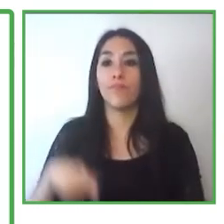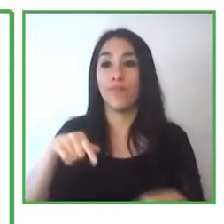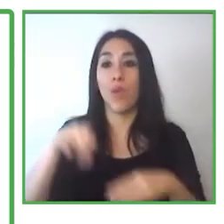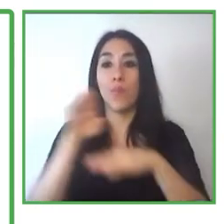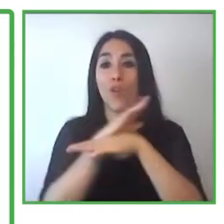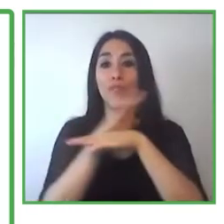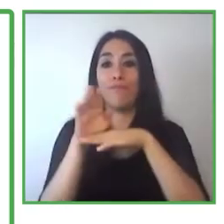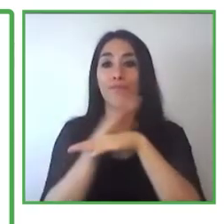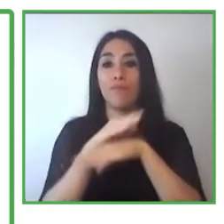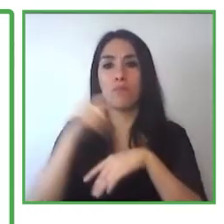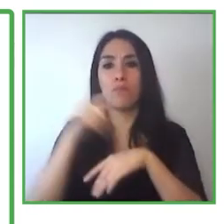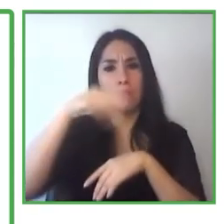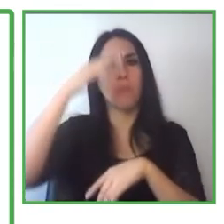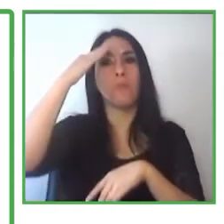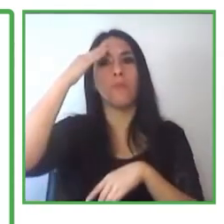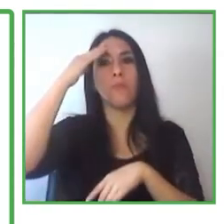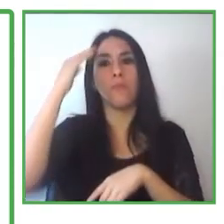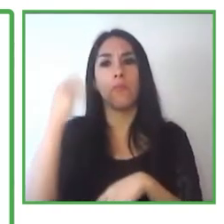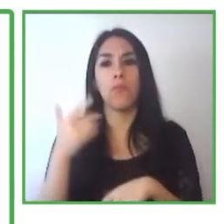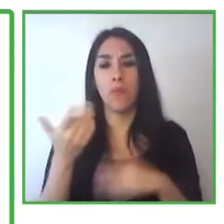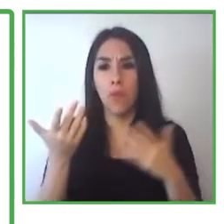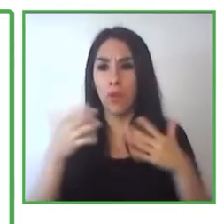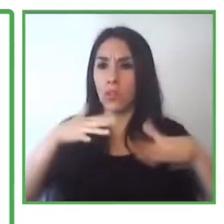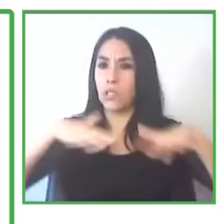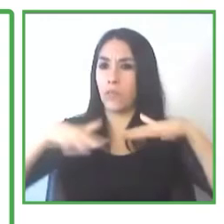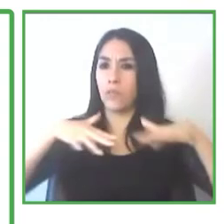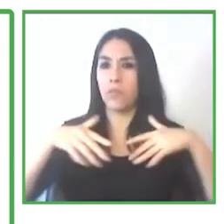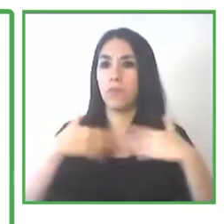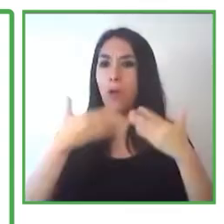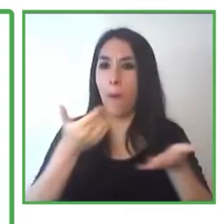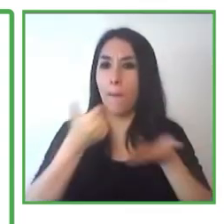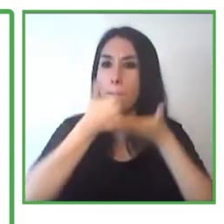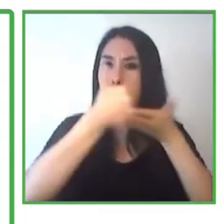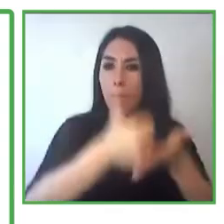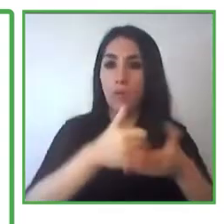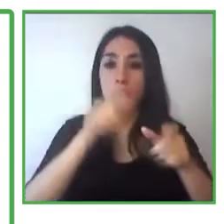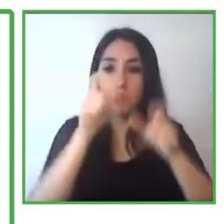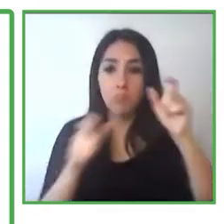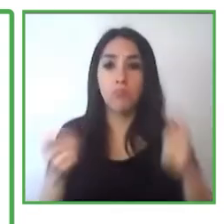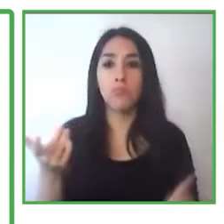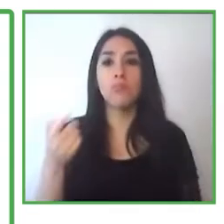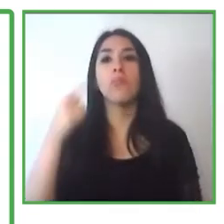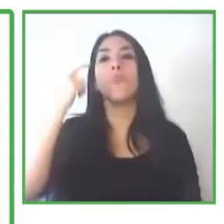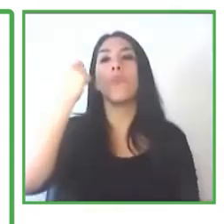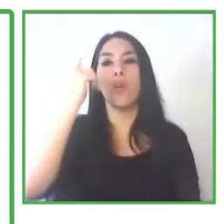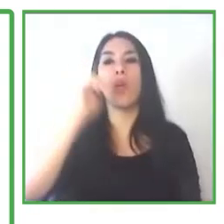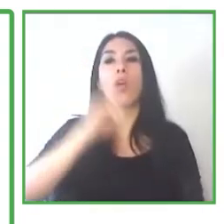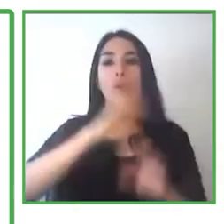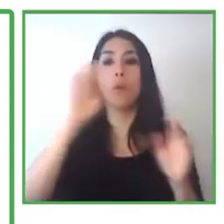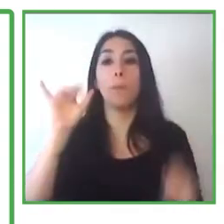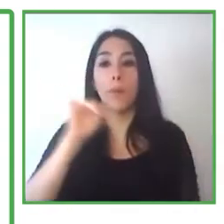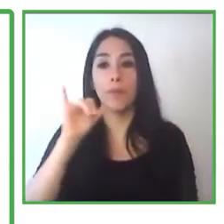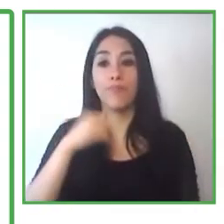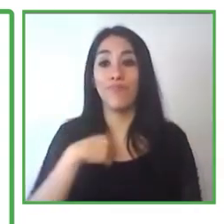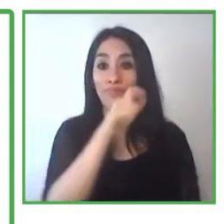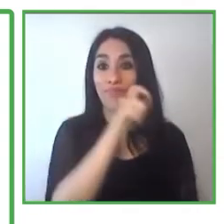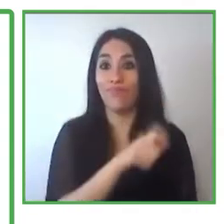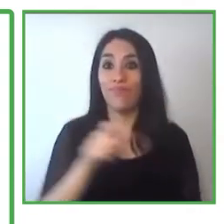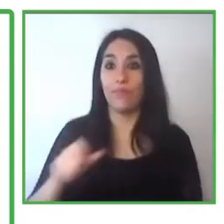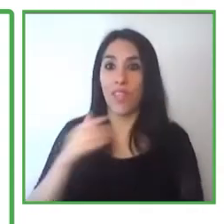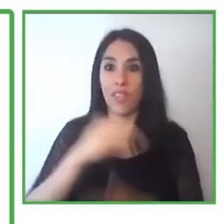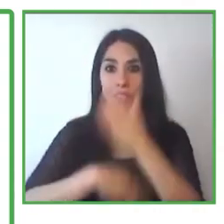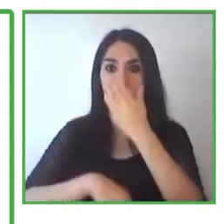de servicio a empresas y los profesionales de Incorpora no asumen su responsabilidad como prospectores de